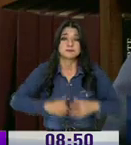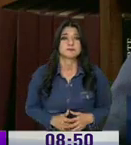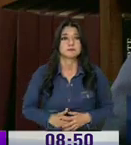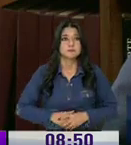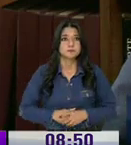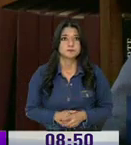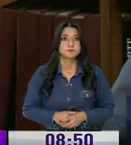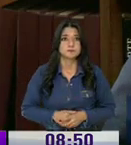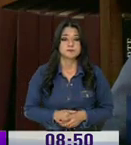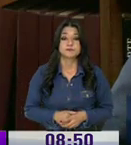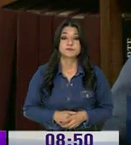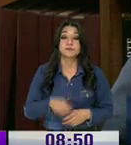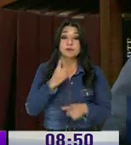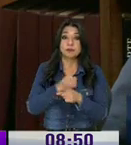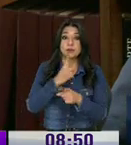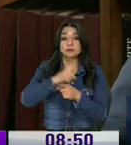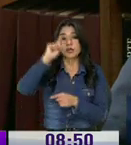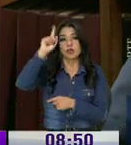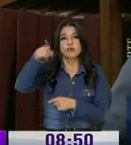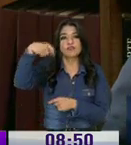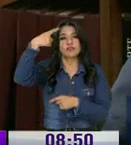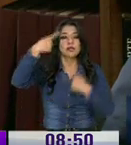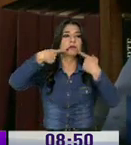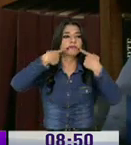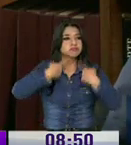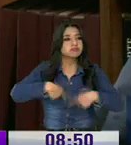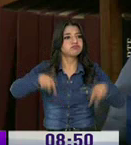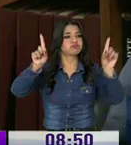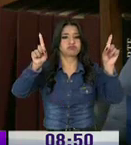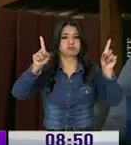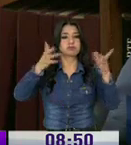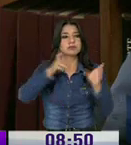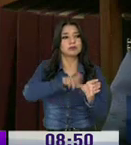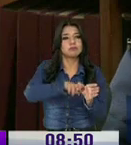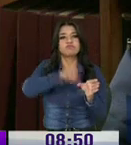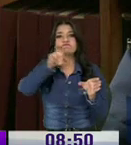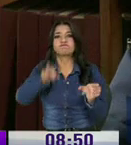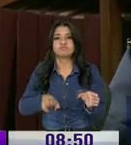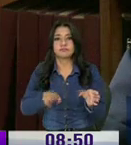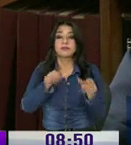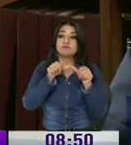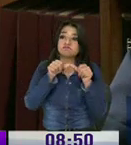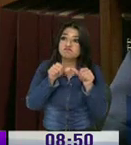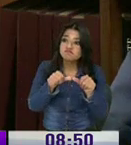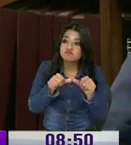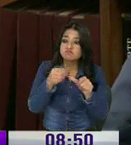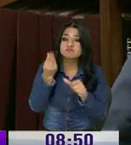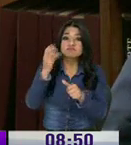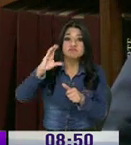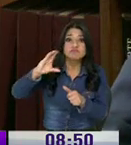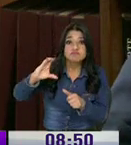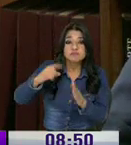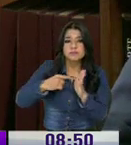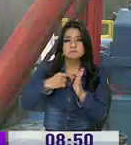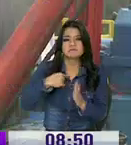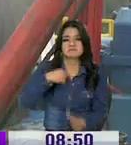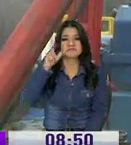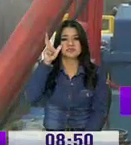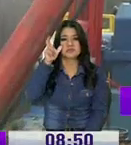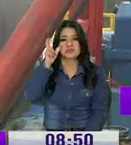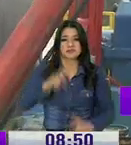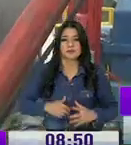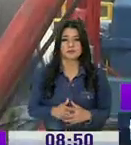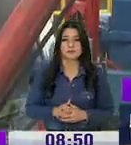la declaración del gobierno, en el sentido de que es por sostenibilidad fiscal, a mí no me convence. Pero